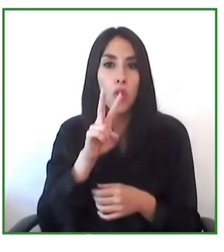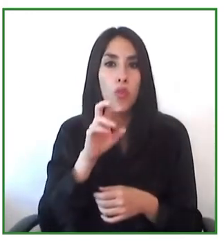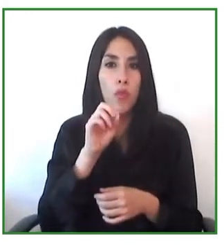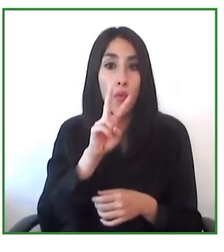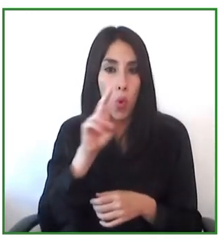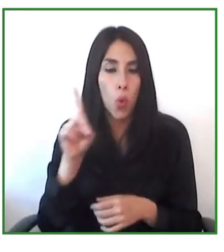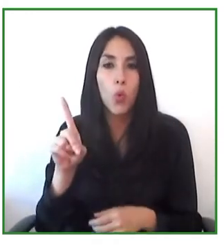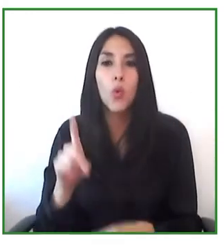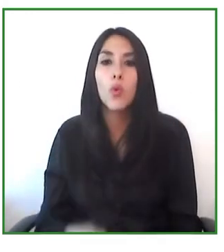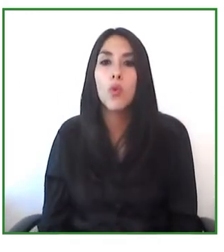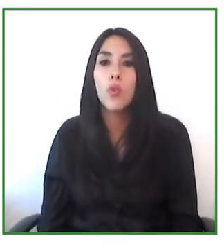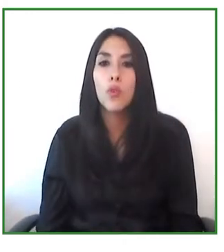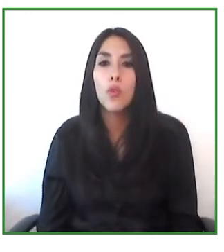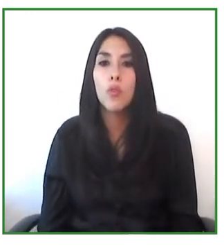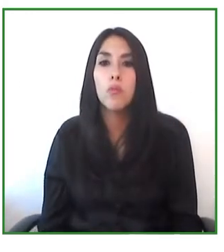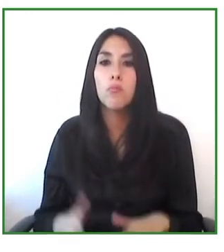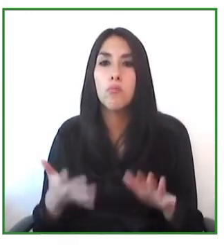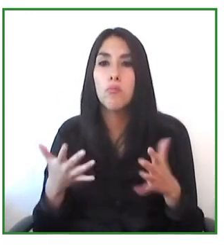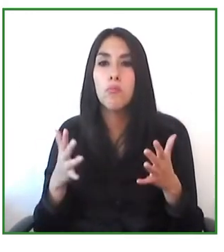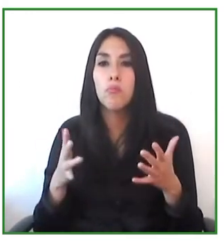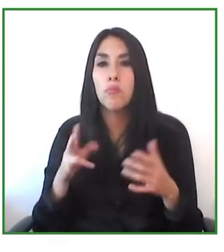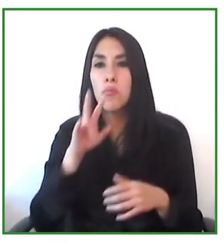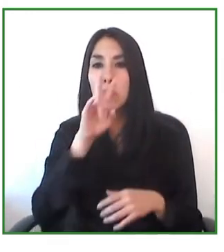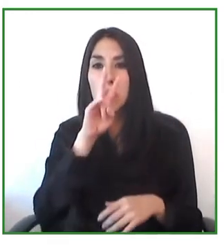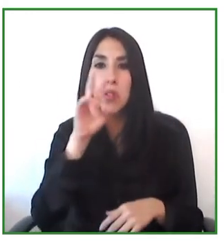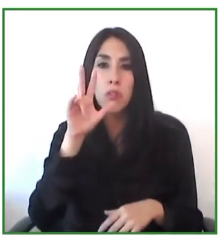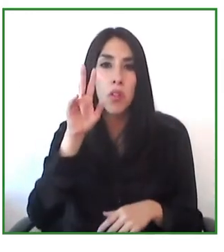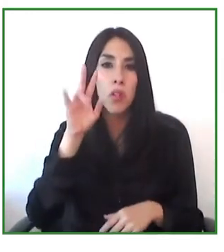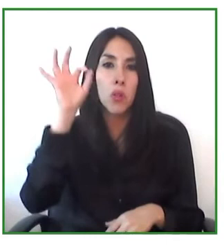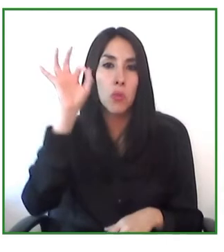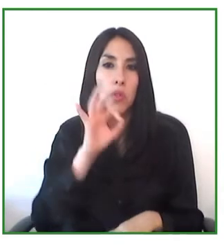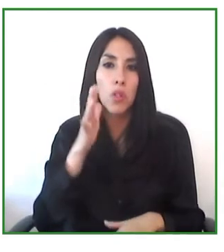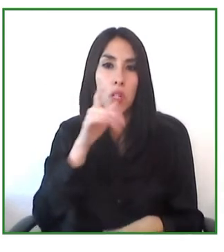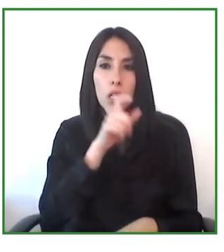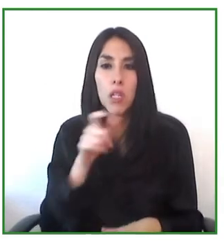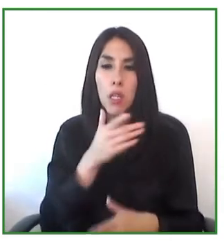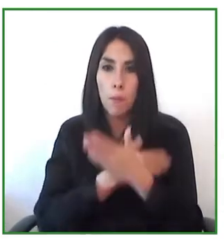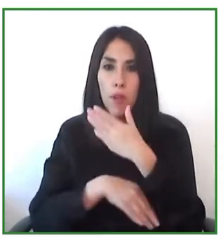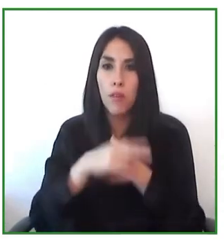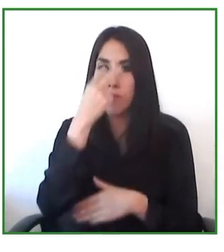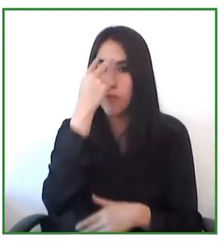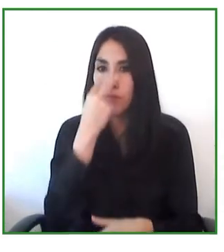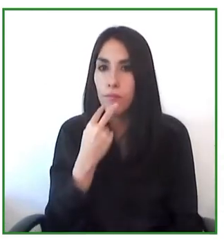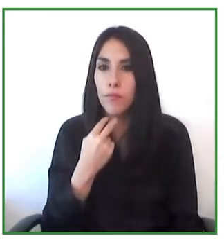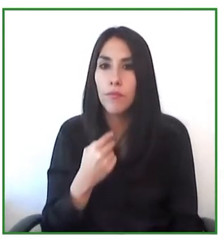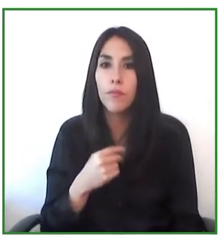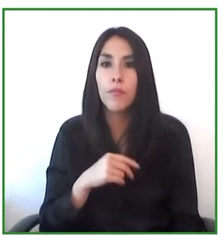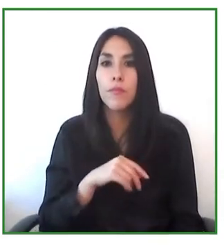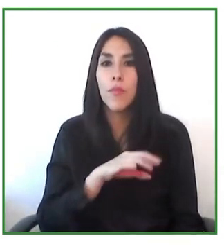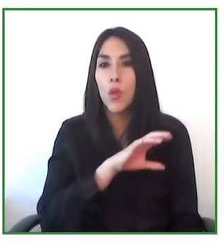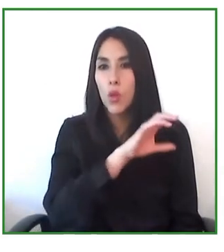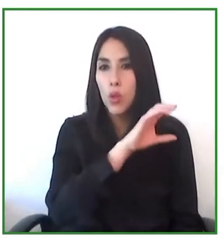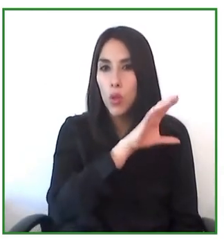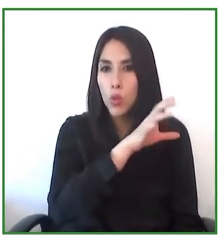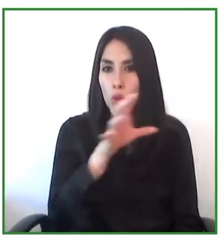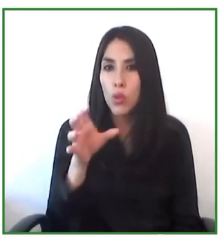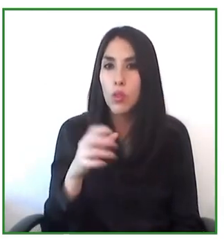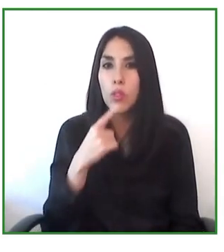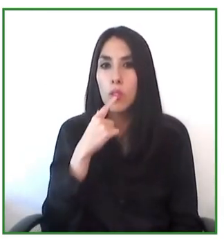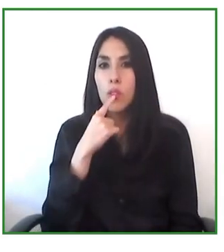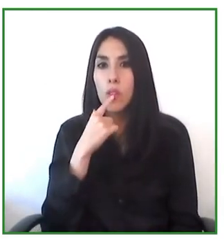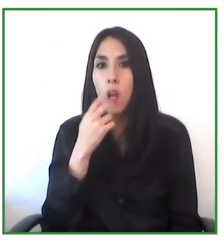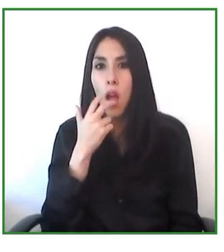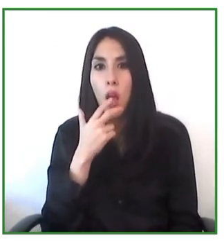un 13% de personas con discapacidad visual en 22 países de habla hispana, lo cual sería alrededor